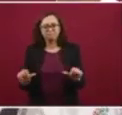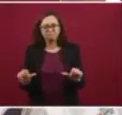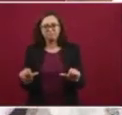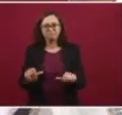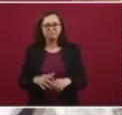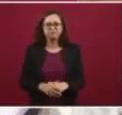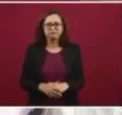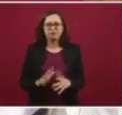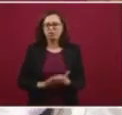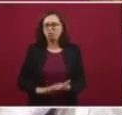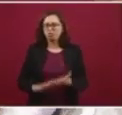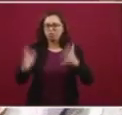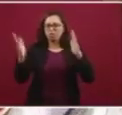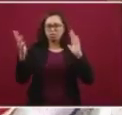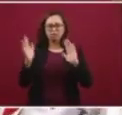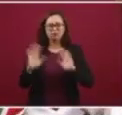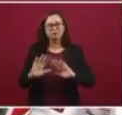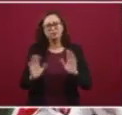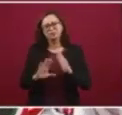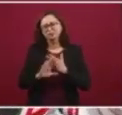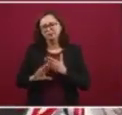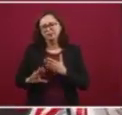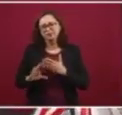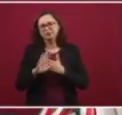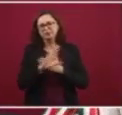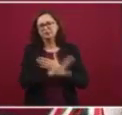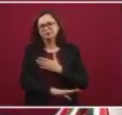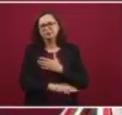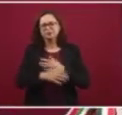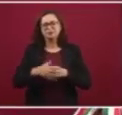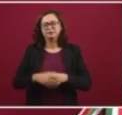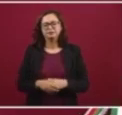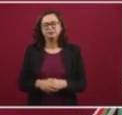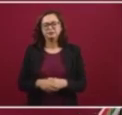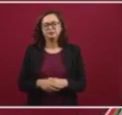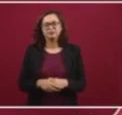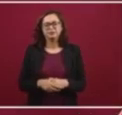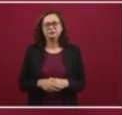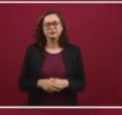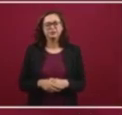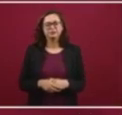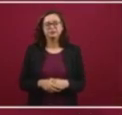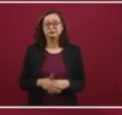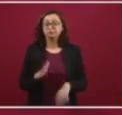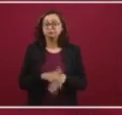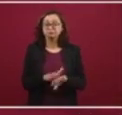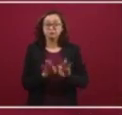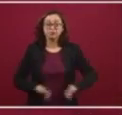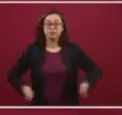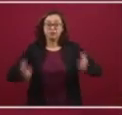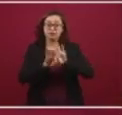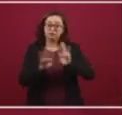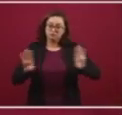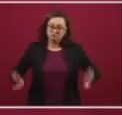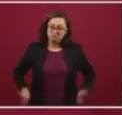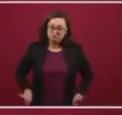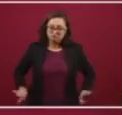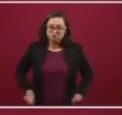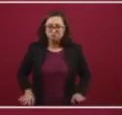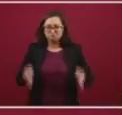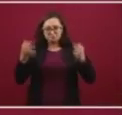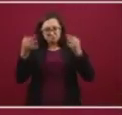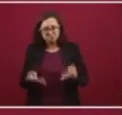no violenta y sostenida en valores, apoyada en